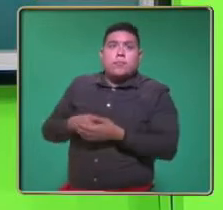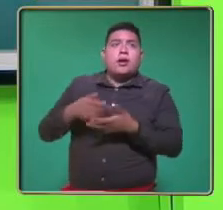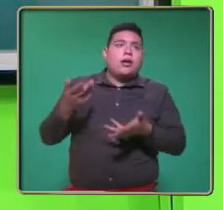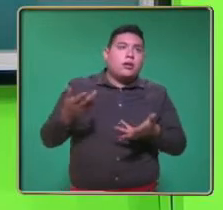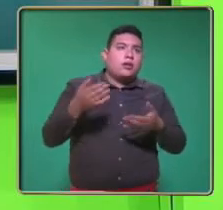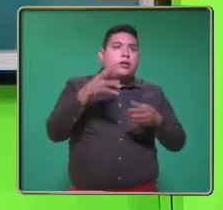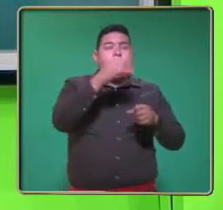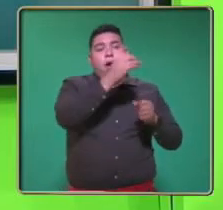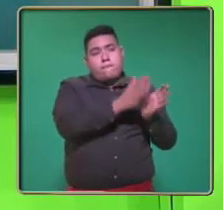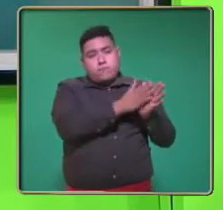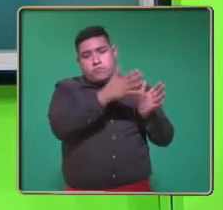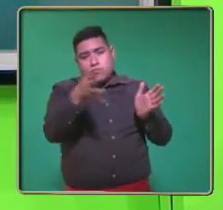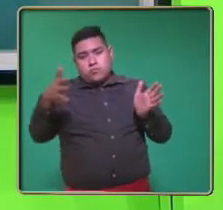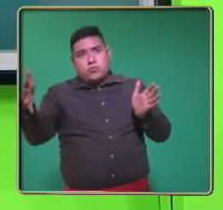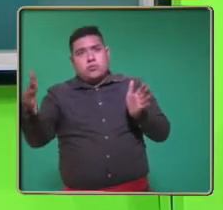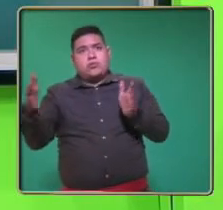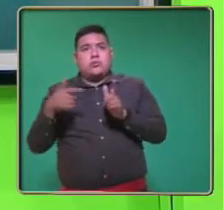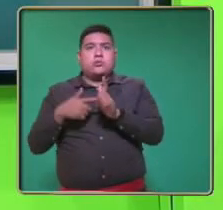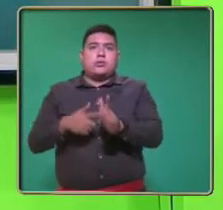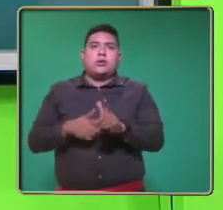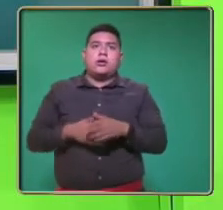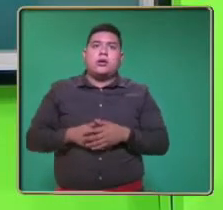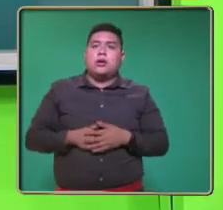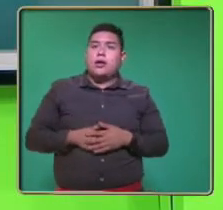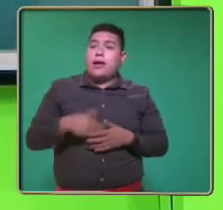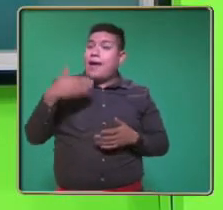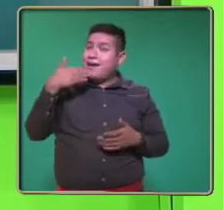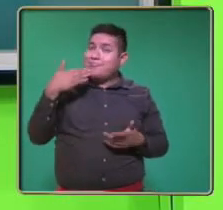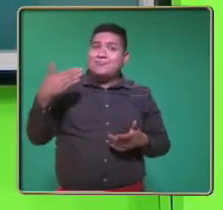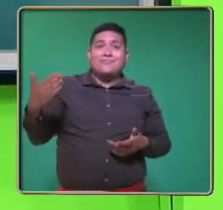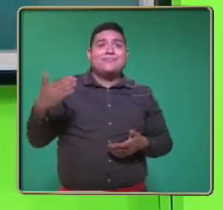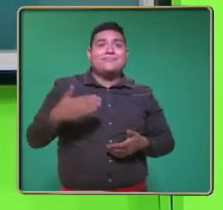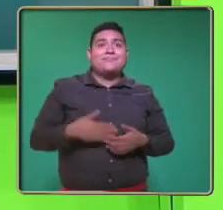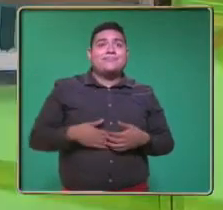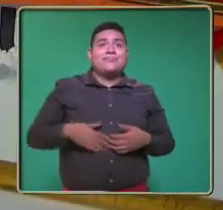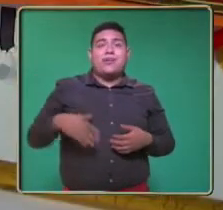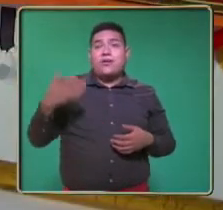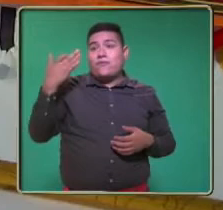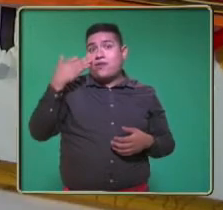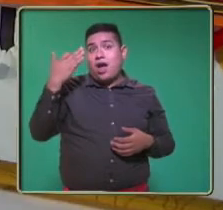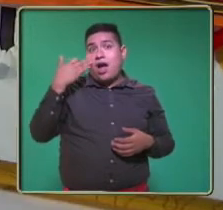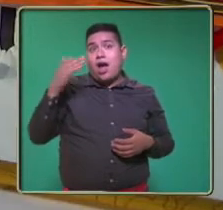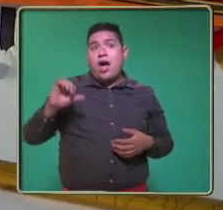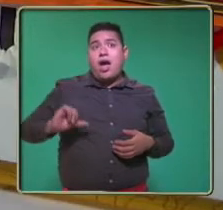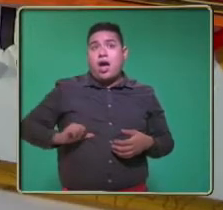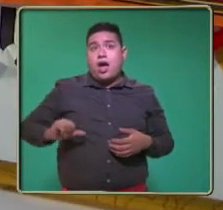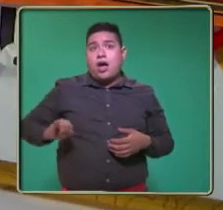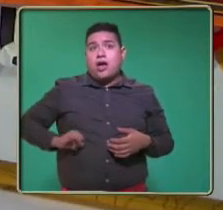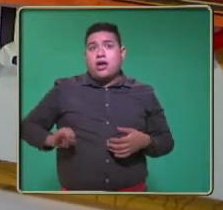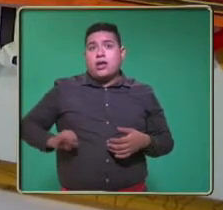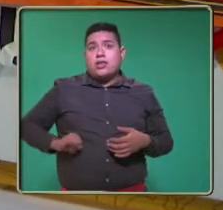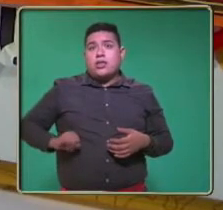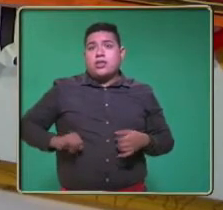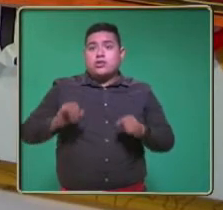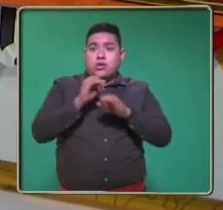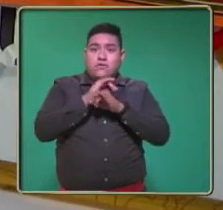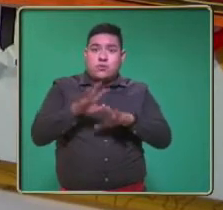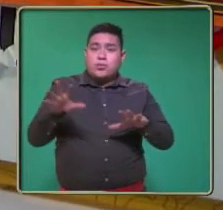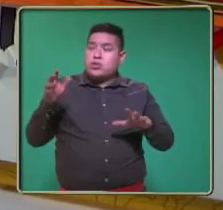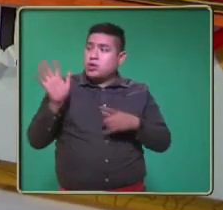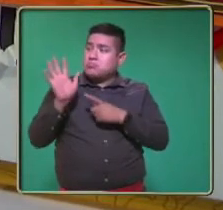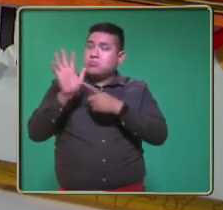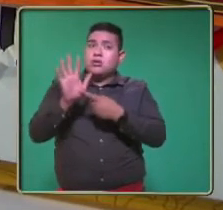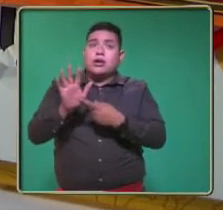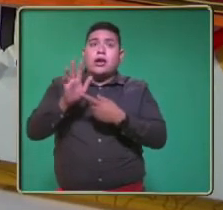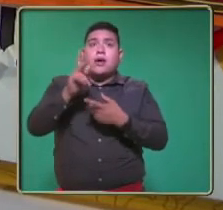retomar la situación en la que se quedó el ciclo pasado. Ah, muy bien. Pero fíjate qué interesante también la información que dices